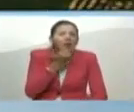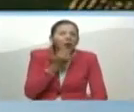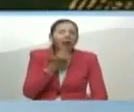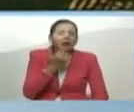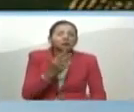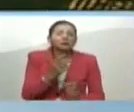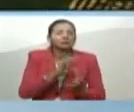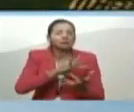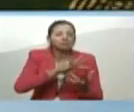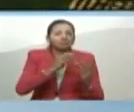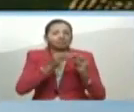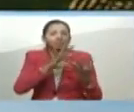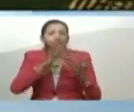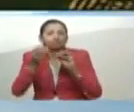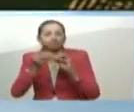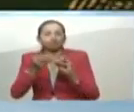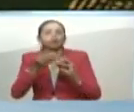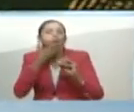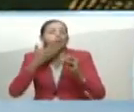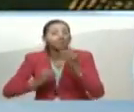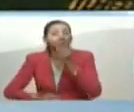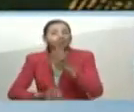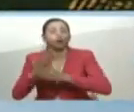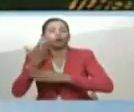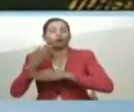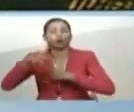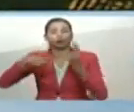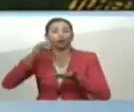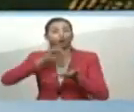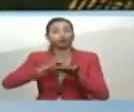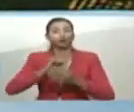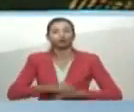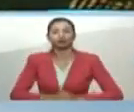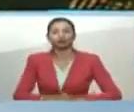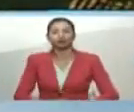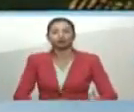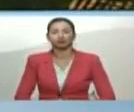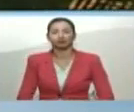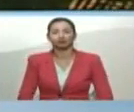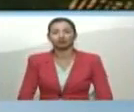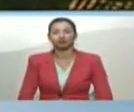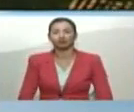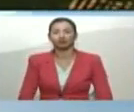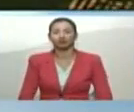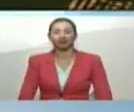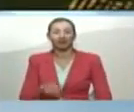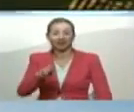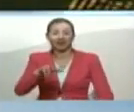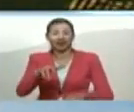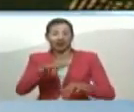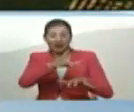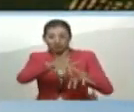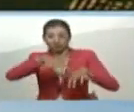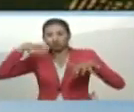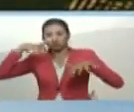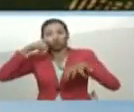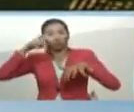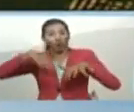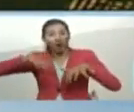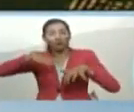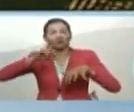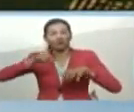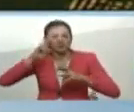la revolución. Con la rebelión de las masas para la defensa de sus